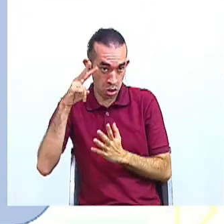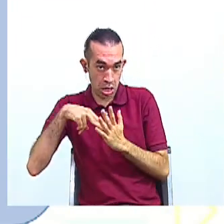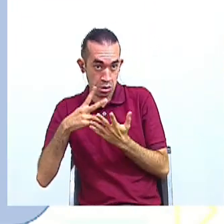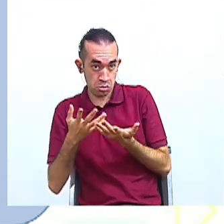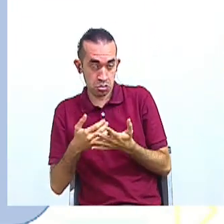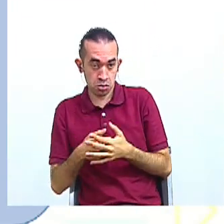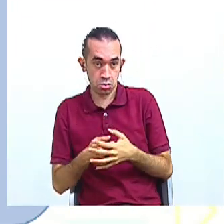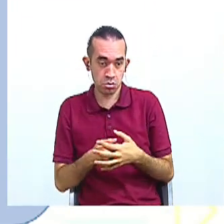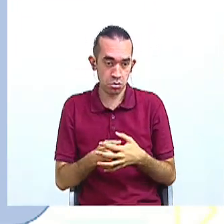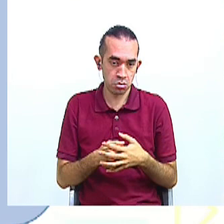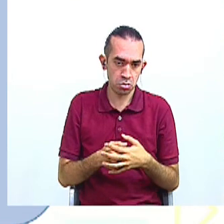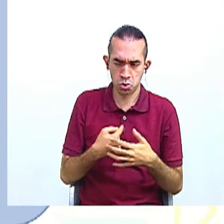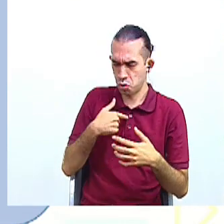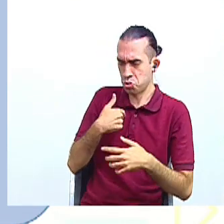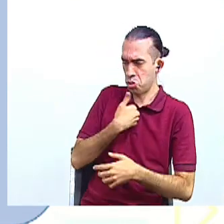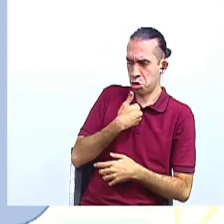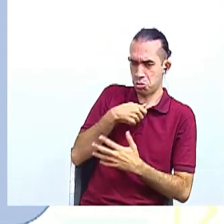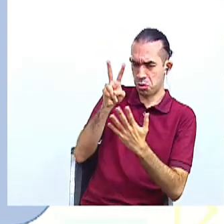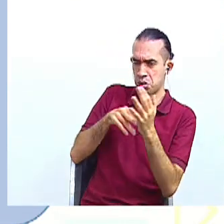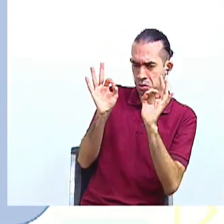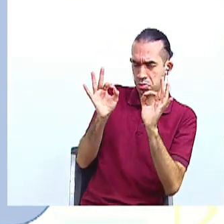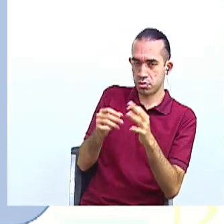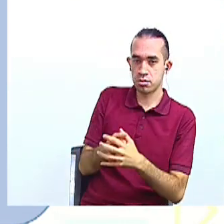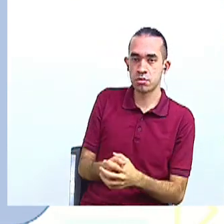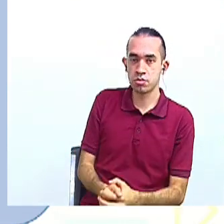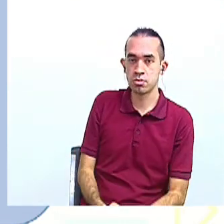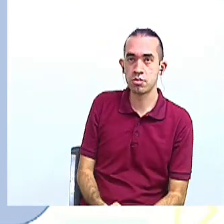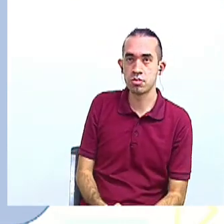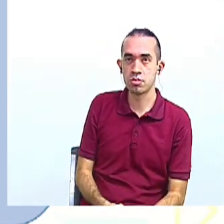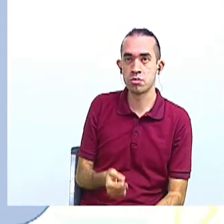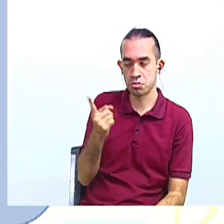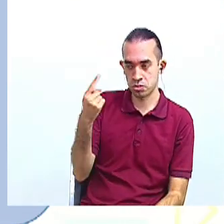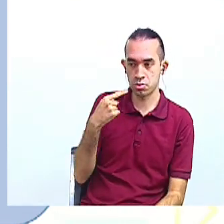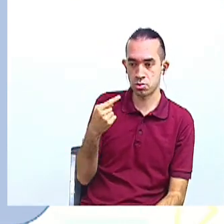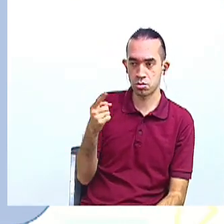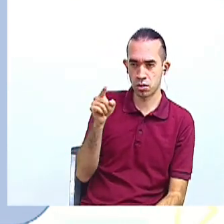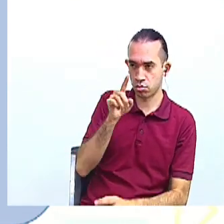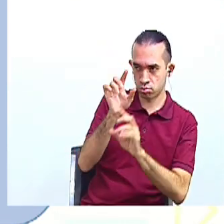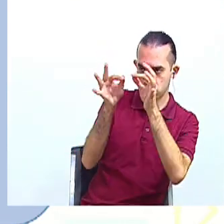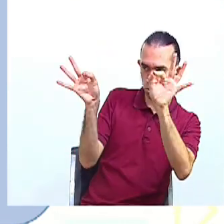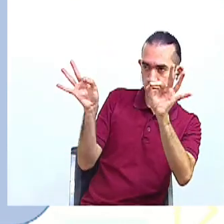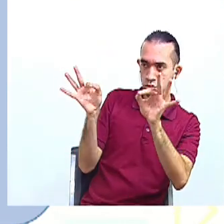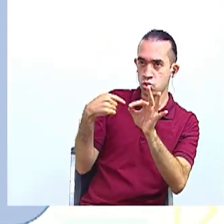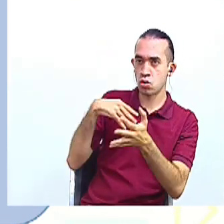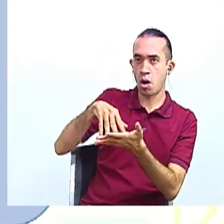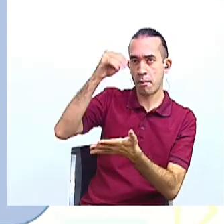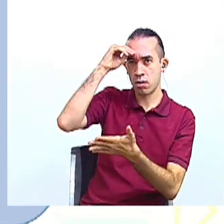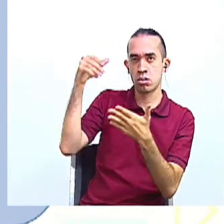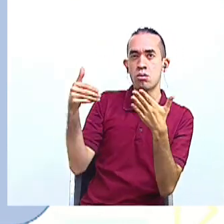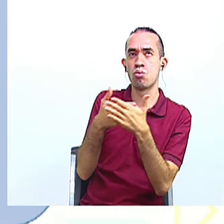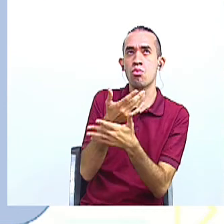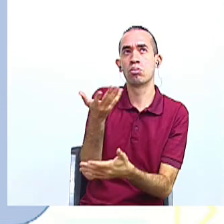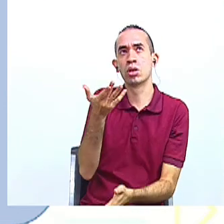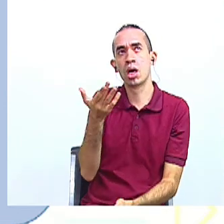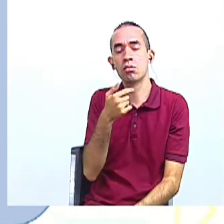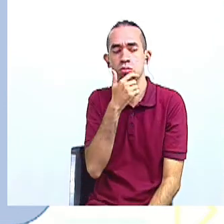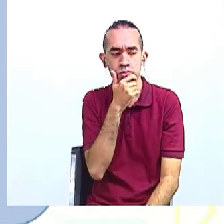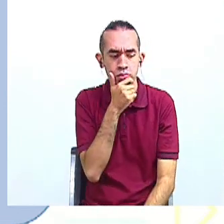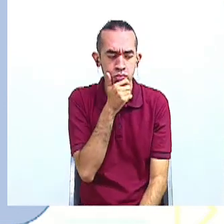yo? Yo lo leo, profe. ¿Está bien? Aquí dice, ¿qué aprendí nuevo?